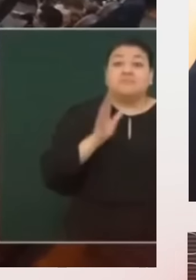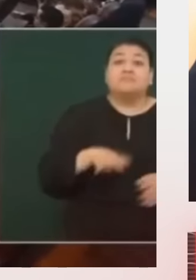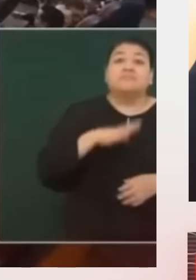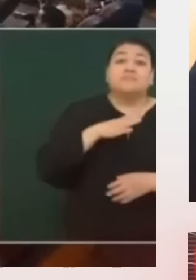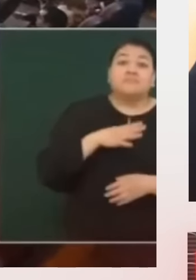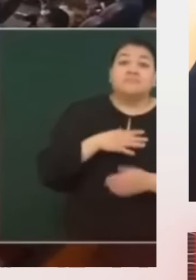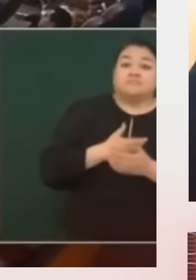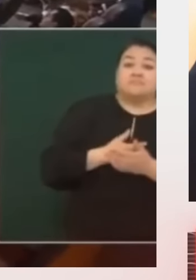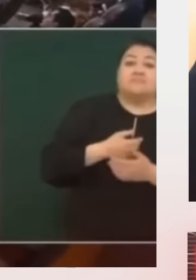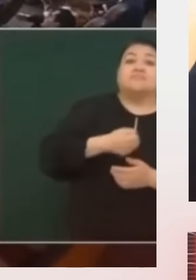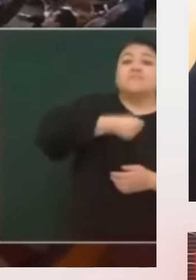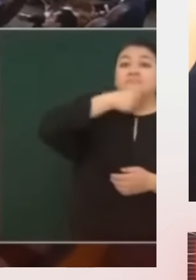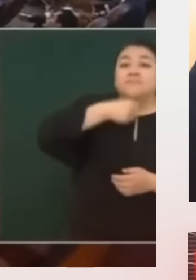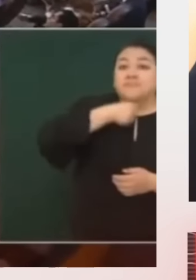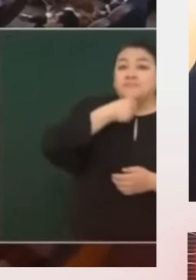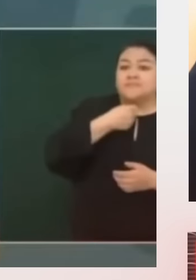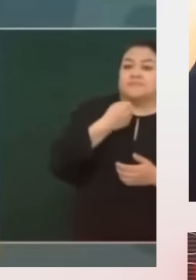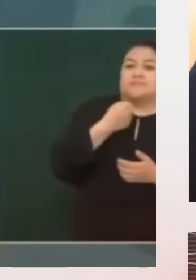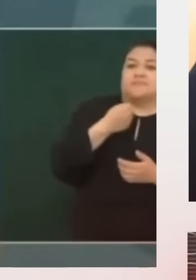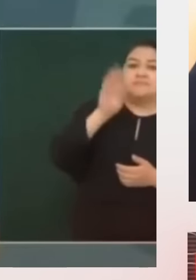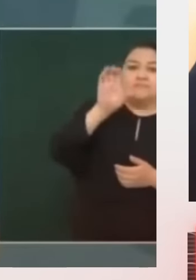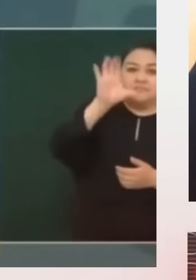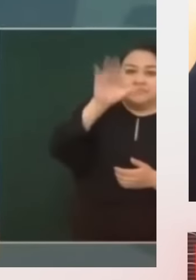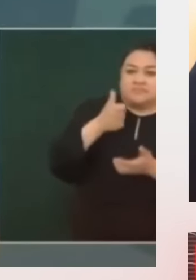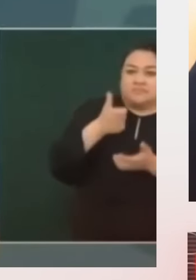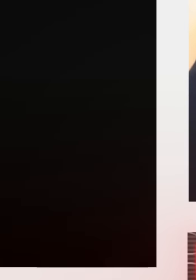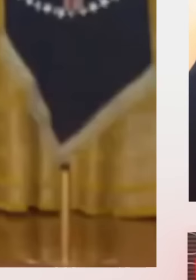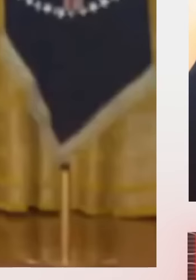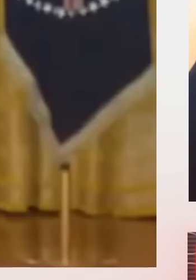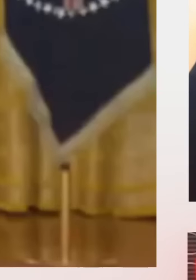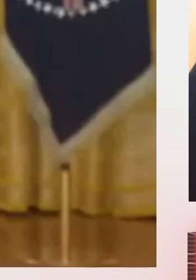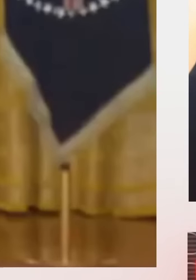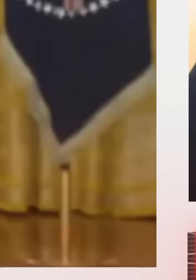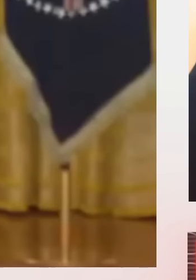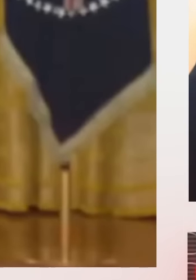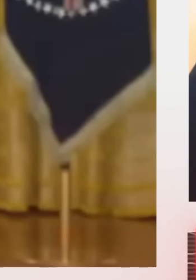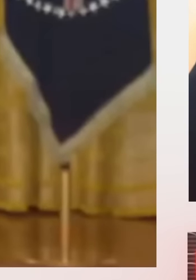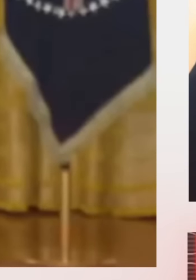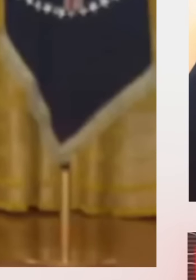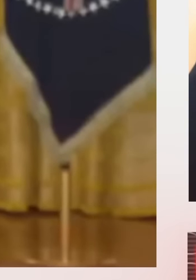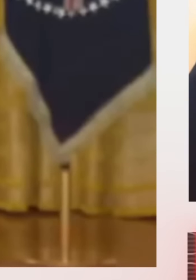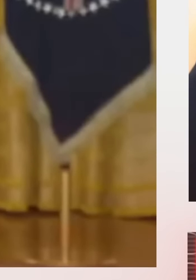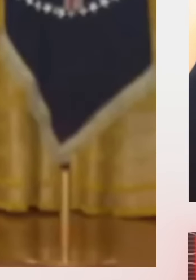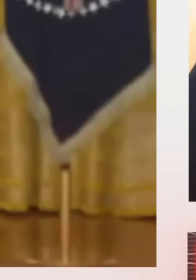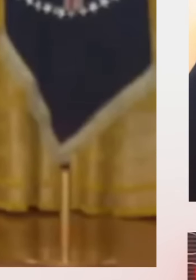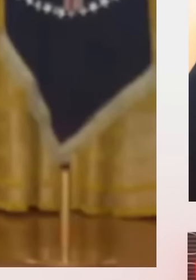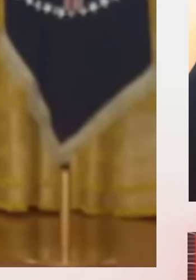debate. Y ya saben, si les gustó el video, déjenme su like y compartan con todos sus amigos para que también estén